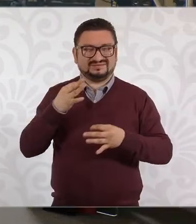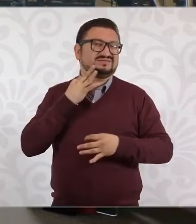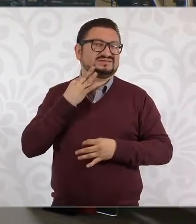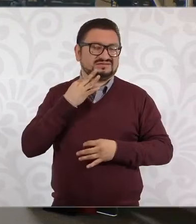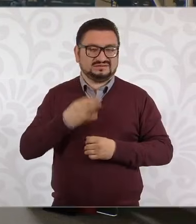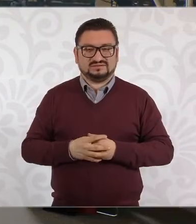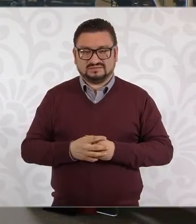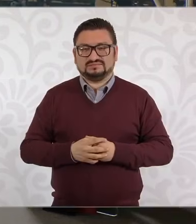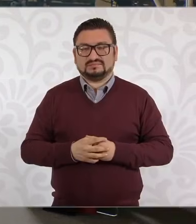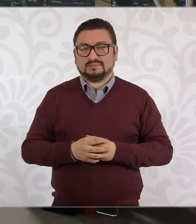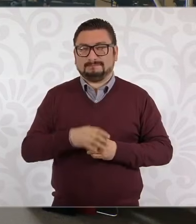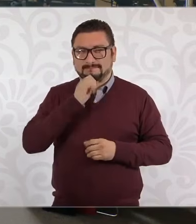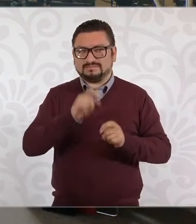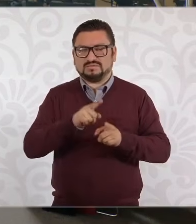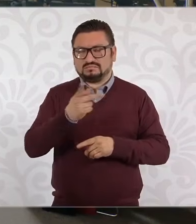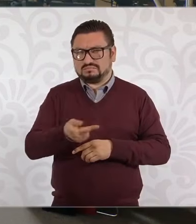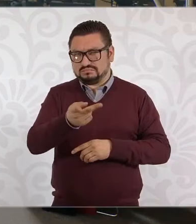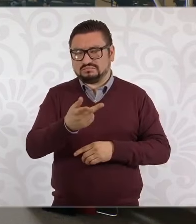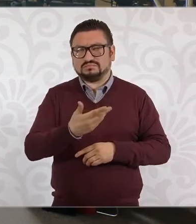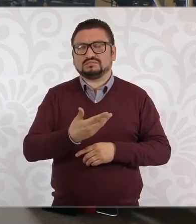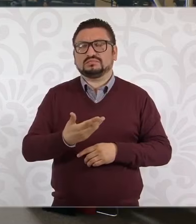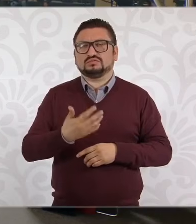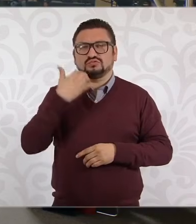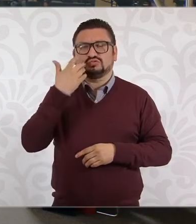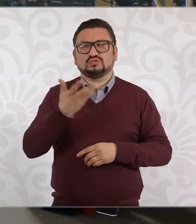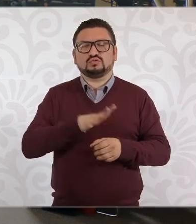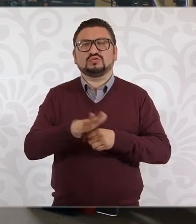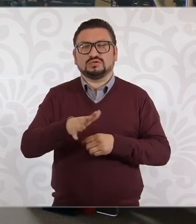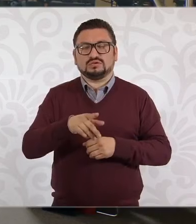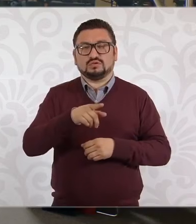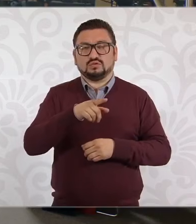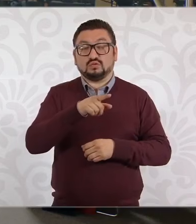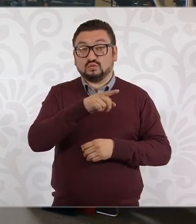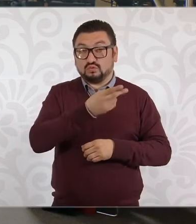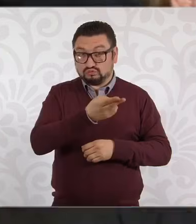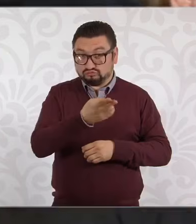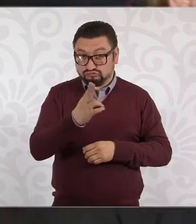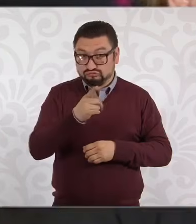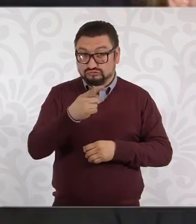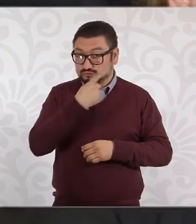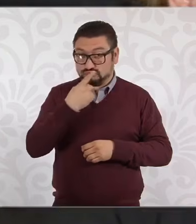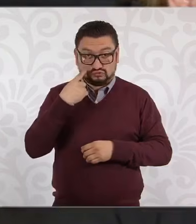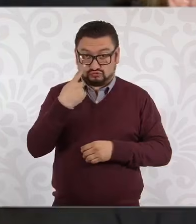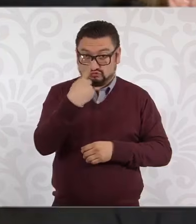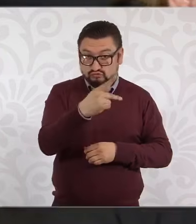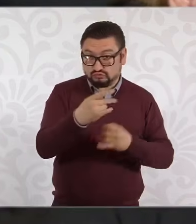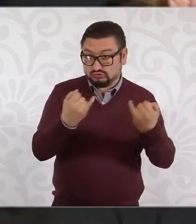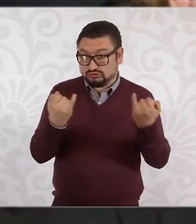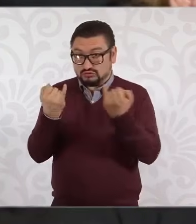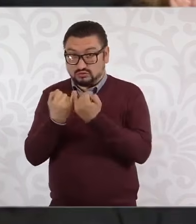Fiscalía. Presidenta, aquí es preguntar si usted coincide con este punto de vista de que